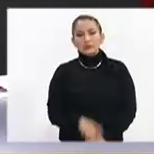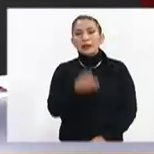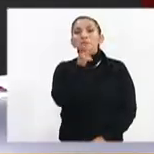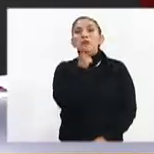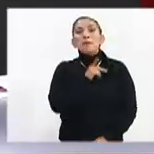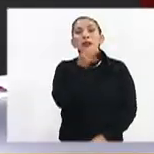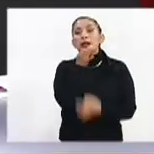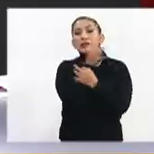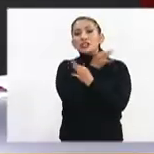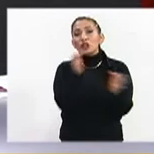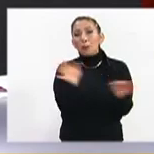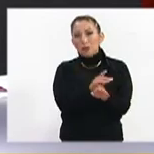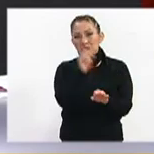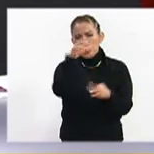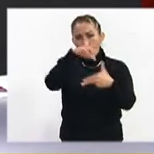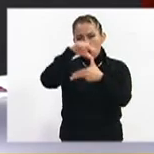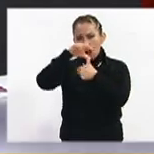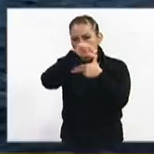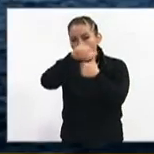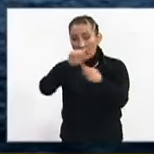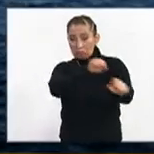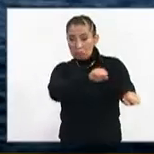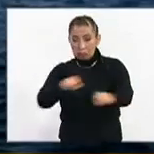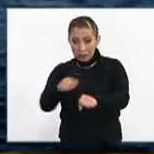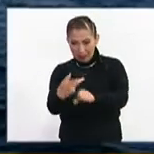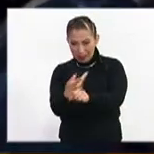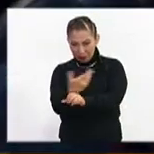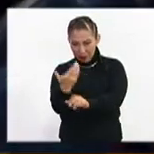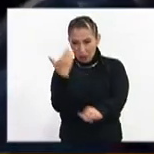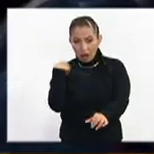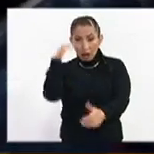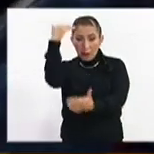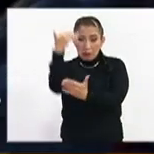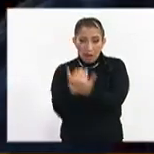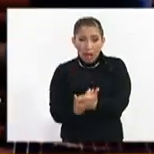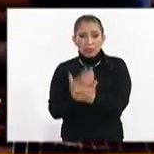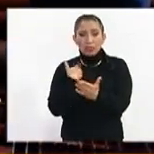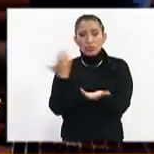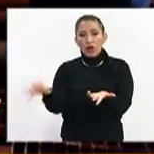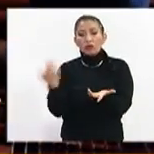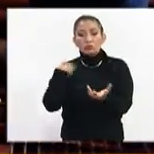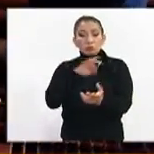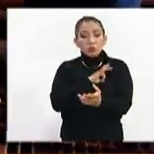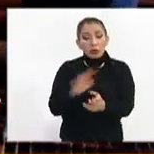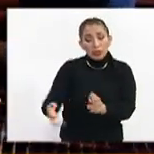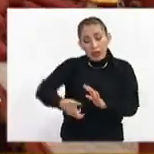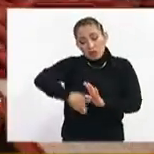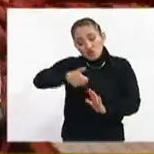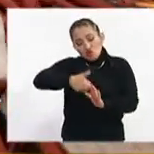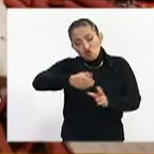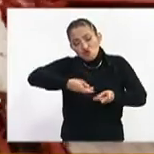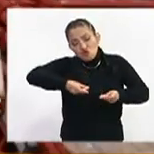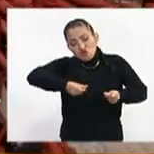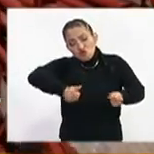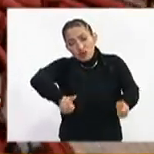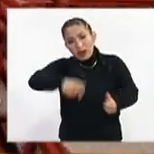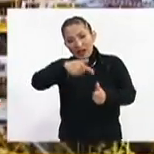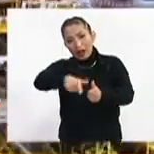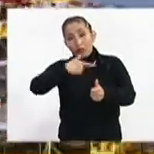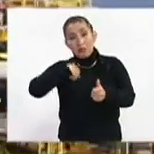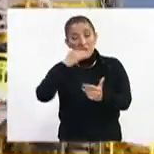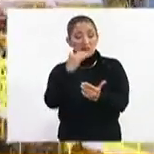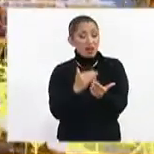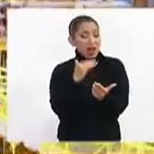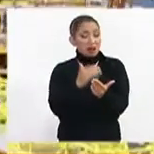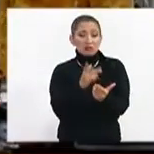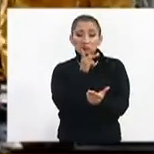Pemex informó que debido a los huracanes y terremotos disminuyeron sustancialmente la capacidad de refinación por debajo de lo